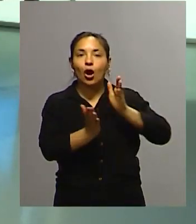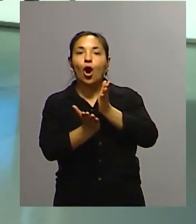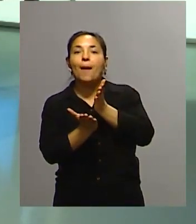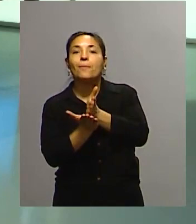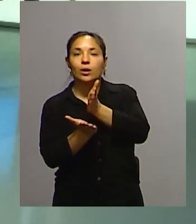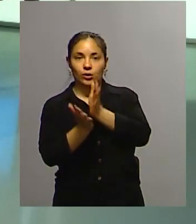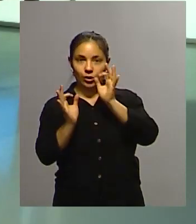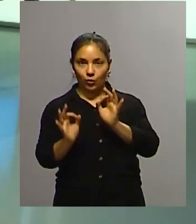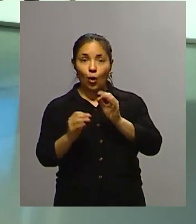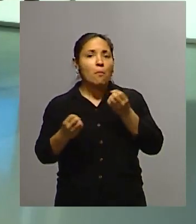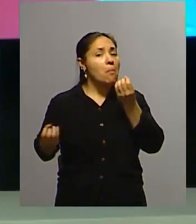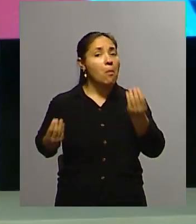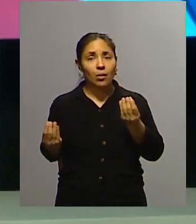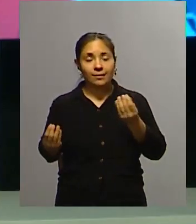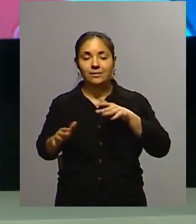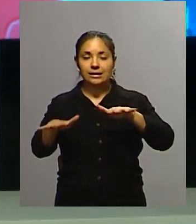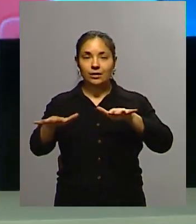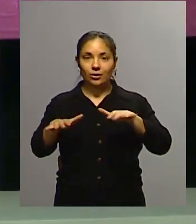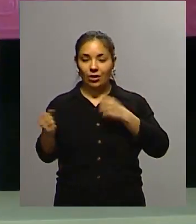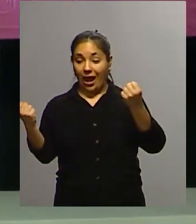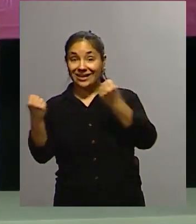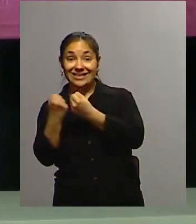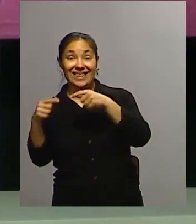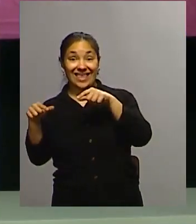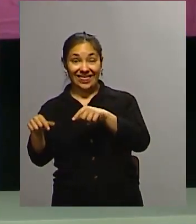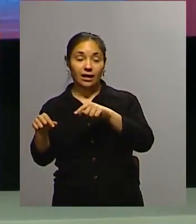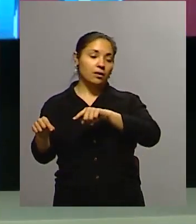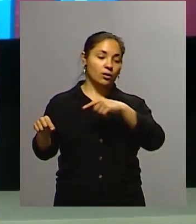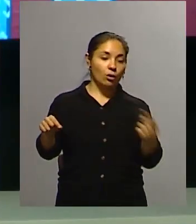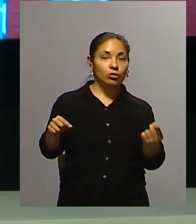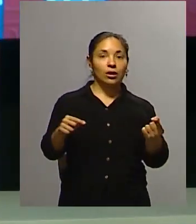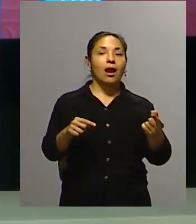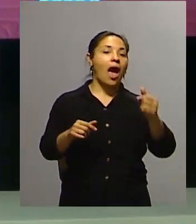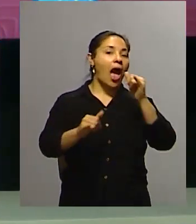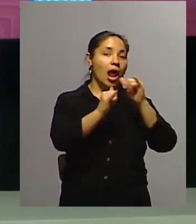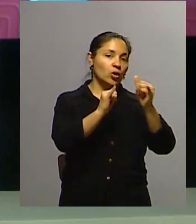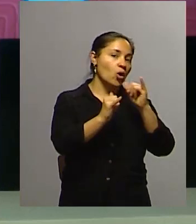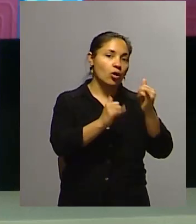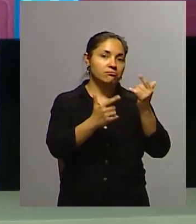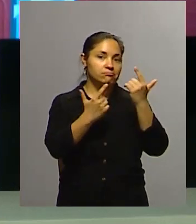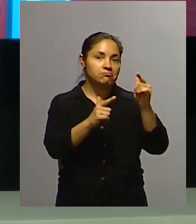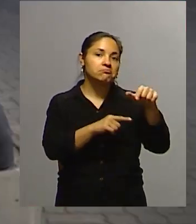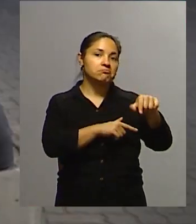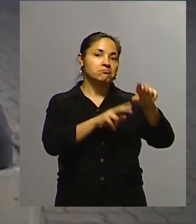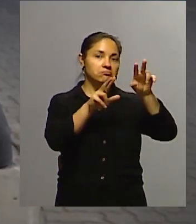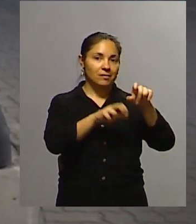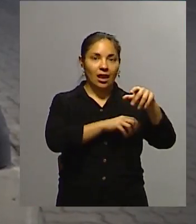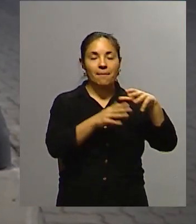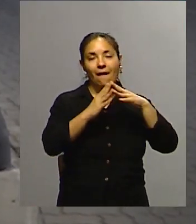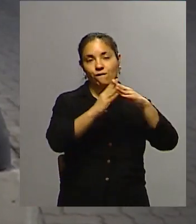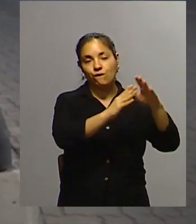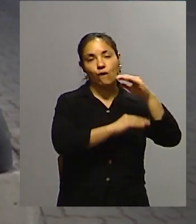situación. Por un lado el accidente y por el otro lado el consumo de alcohol. Entiendo yo